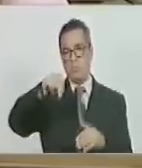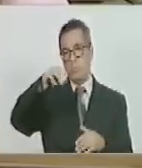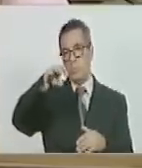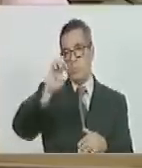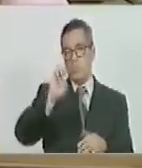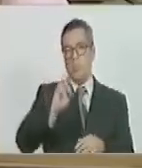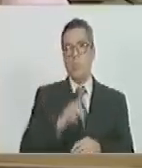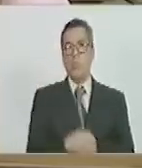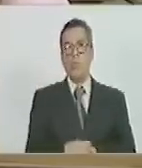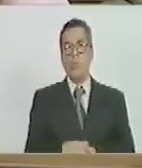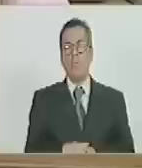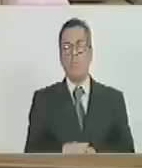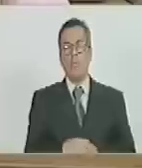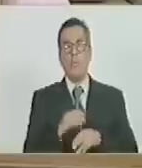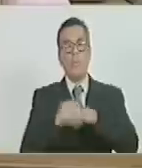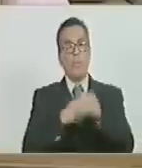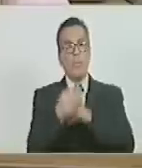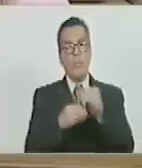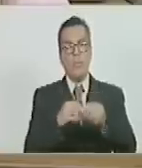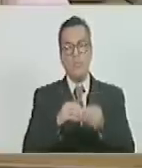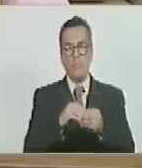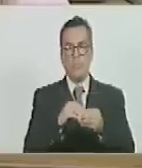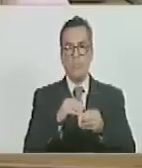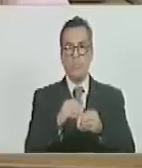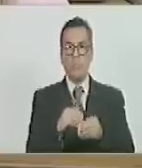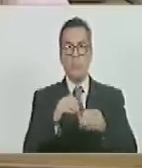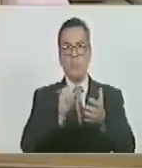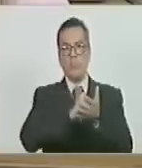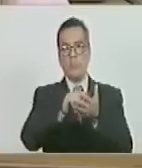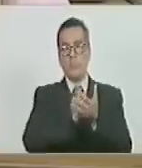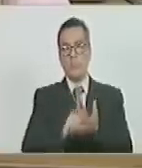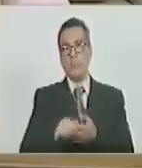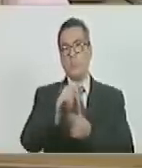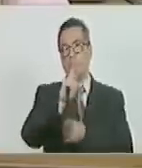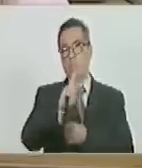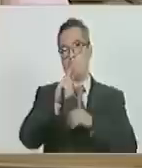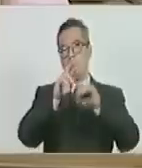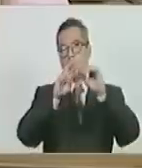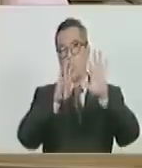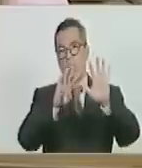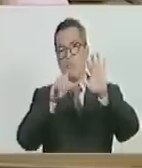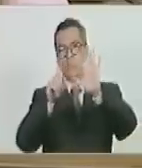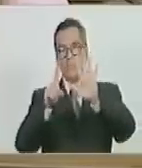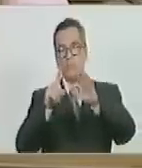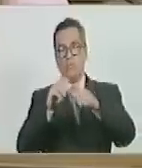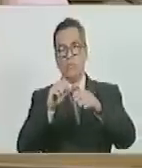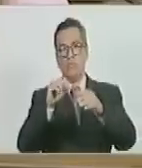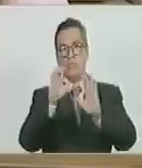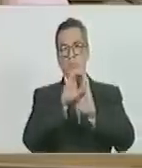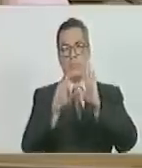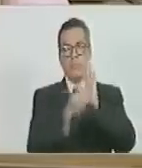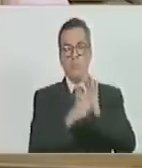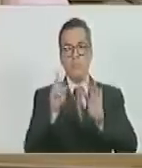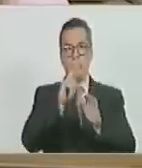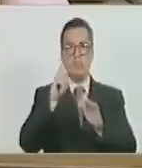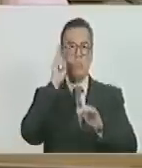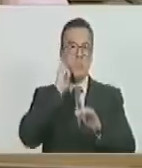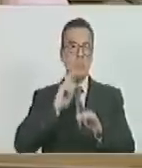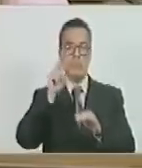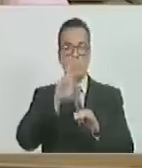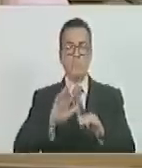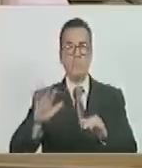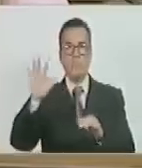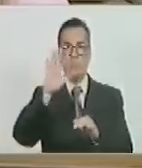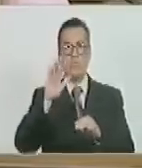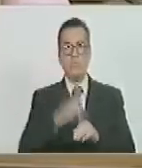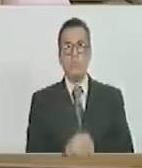Nacional Electoral de conformidad con lo establecido en el artículo 296 de la Constitución de la República